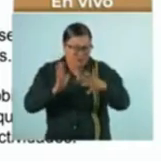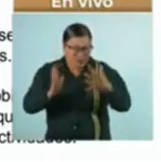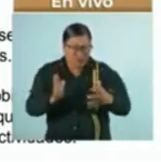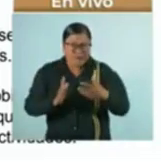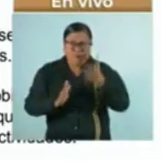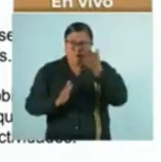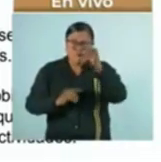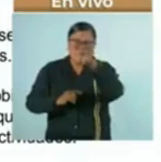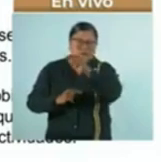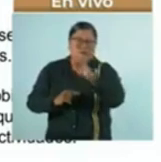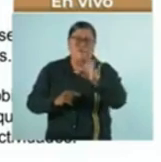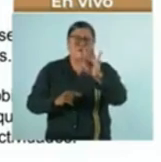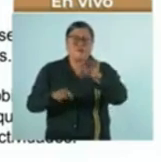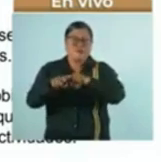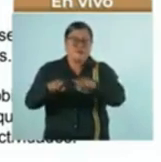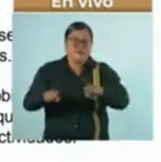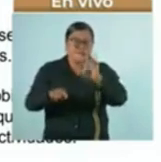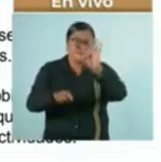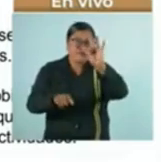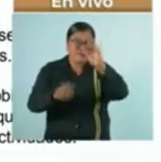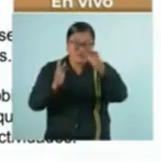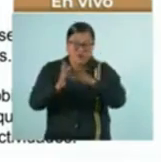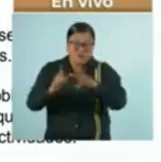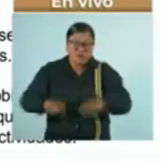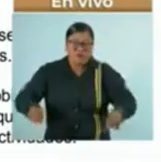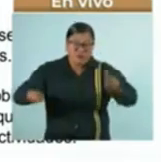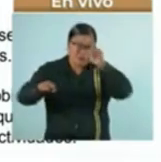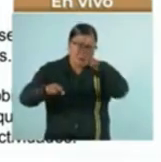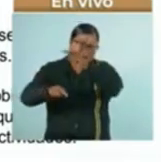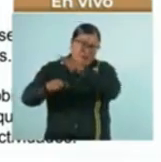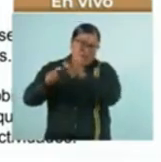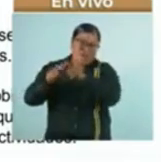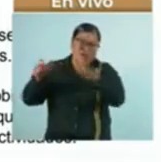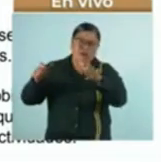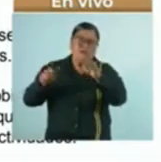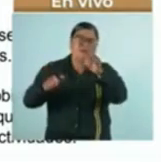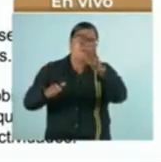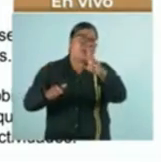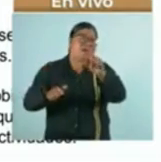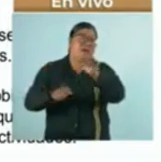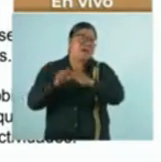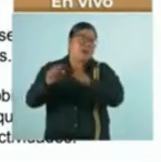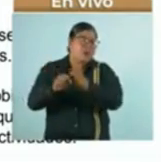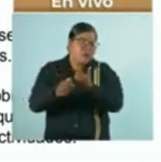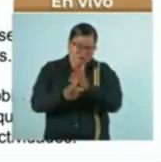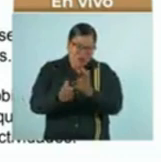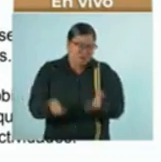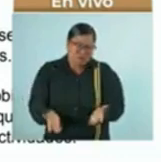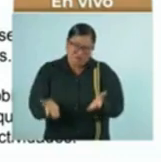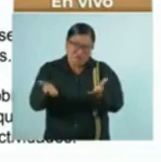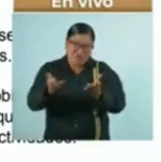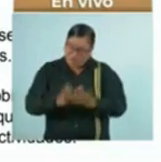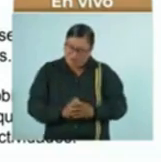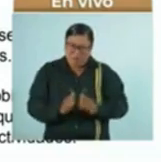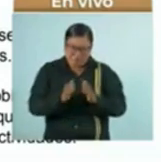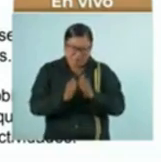queremos dejar 40 hectáreas para que ahí crezca nuestra comunidad en 10, 20 años. Adelante, ahí está.